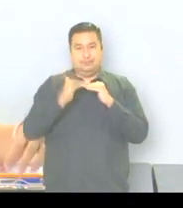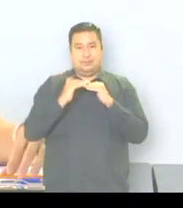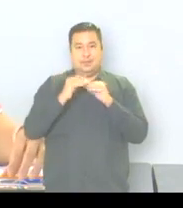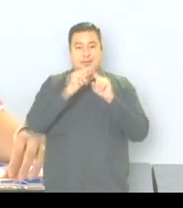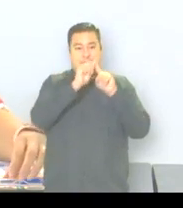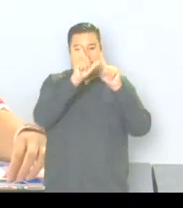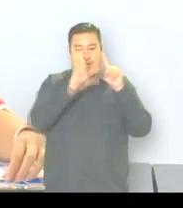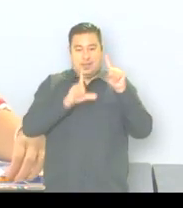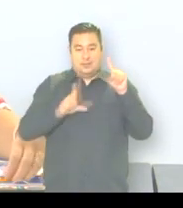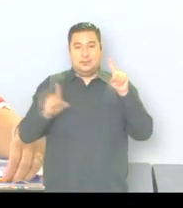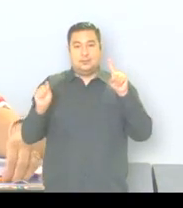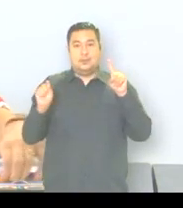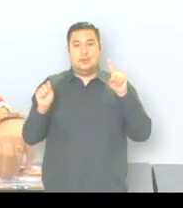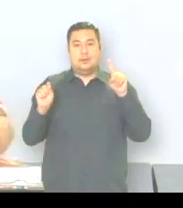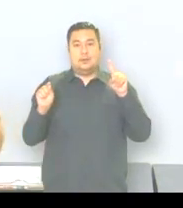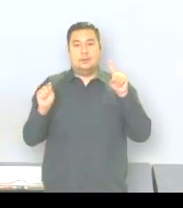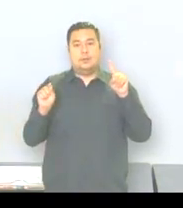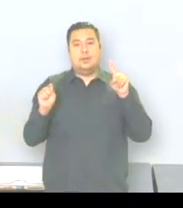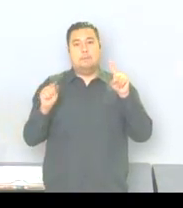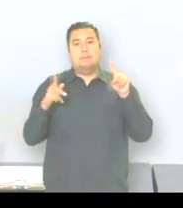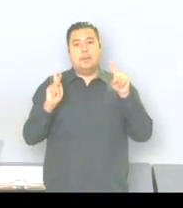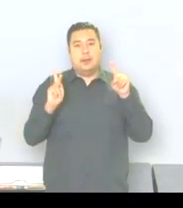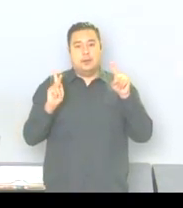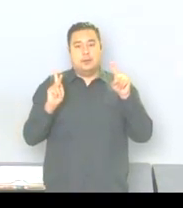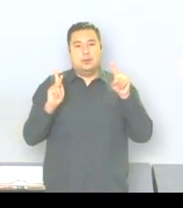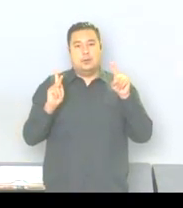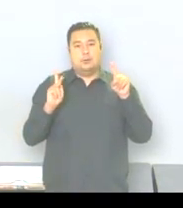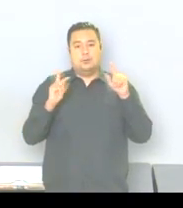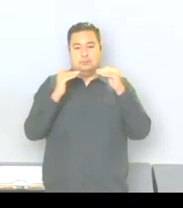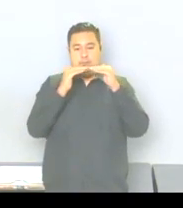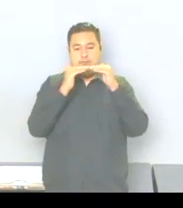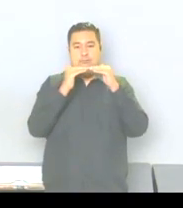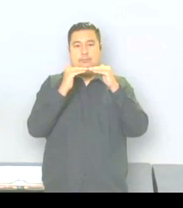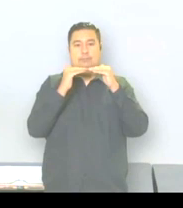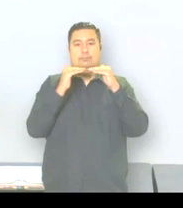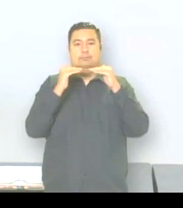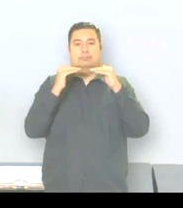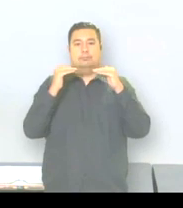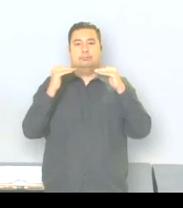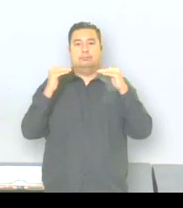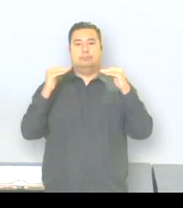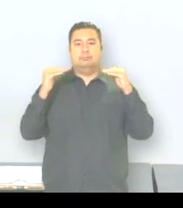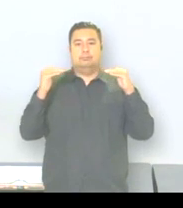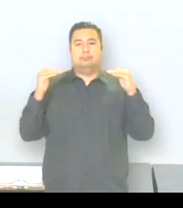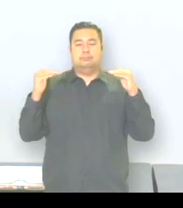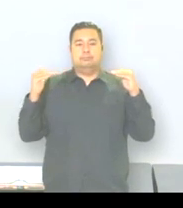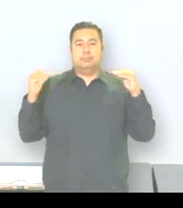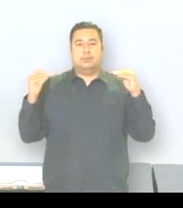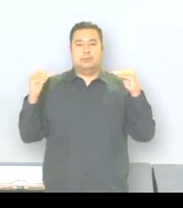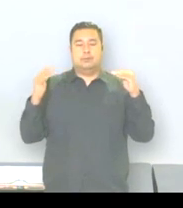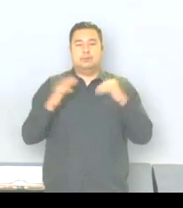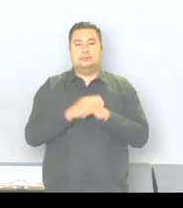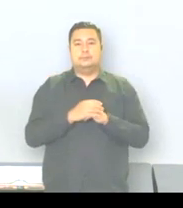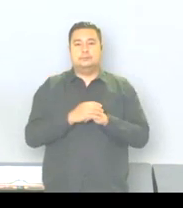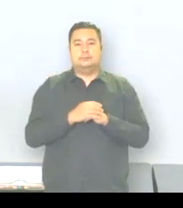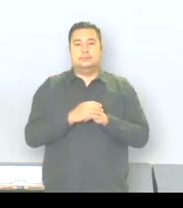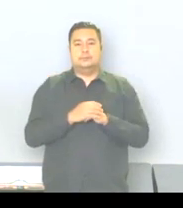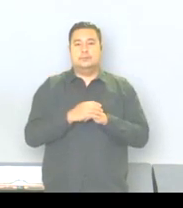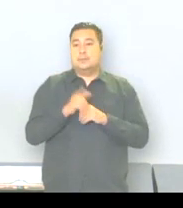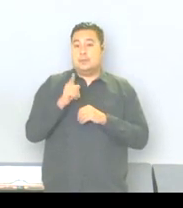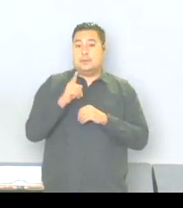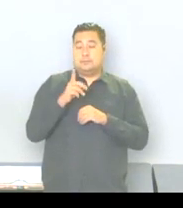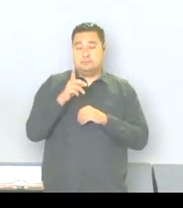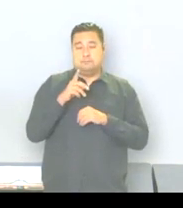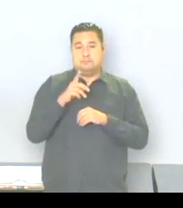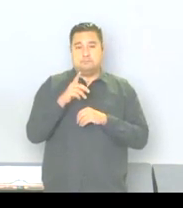nivel nacional, pues está tendiendo a una meseta, está tendiendo a mantenerse en una